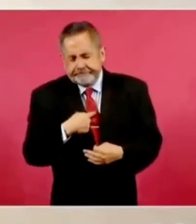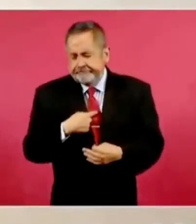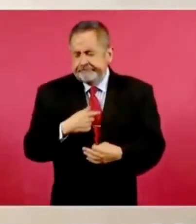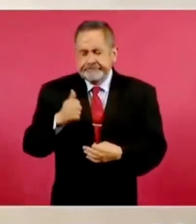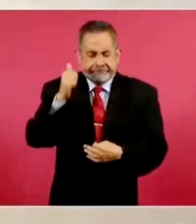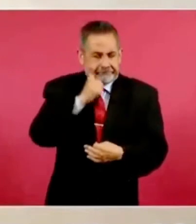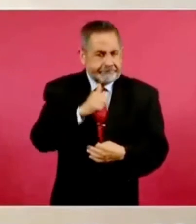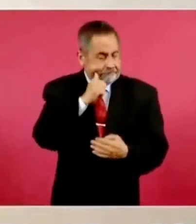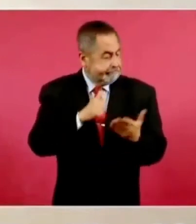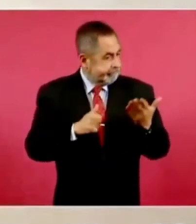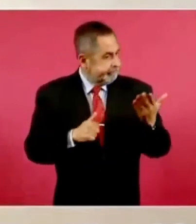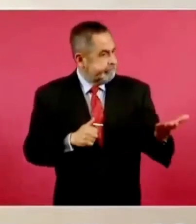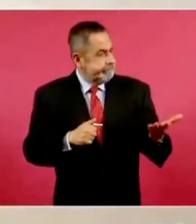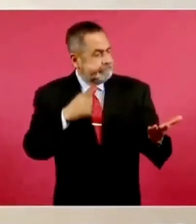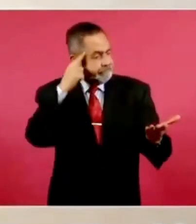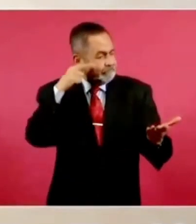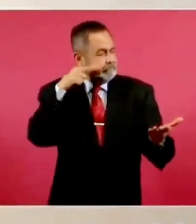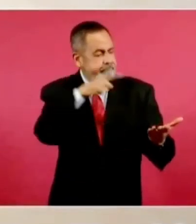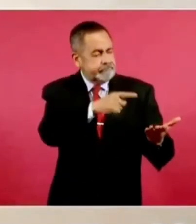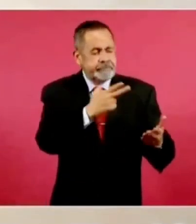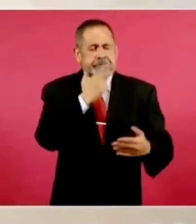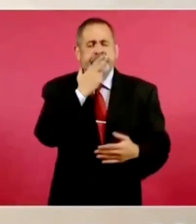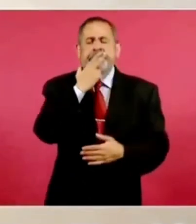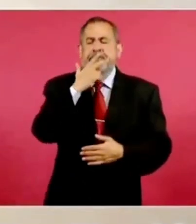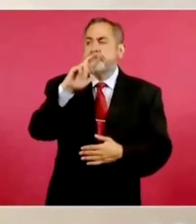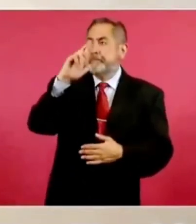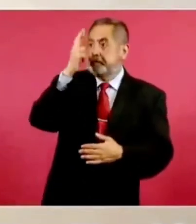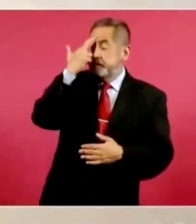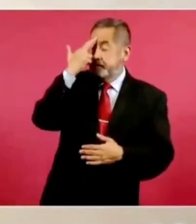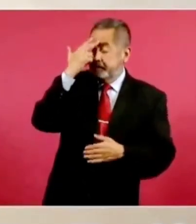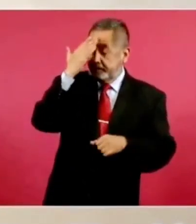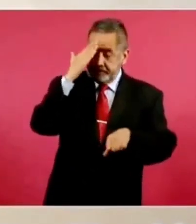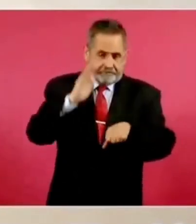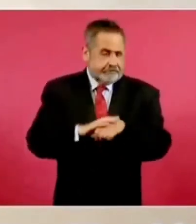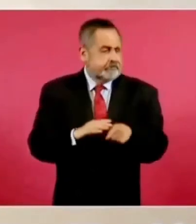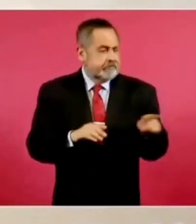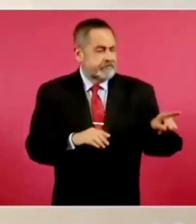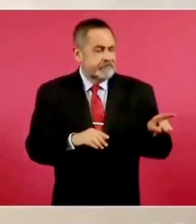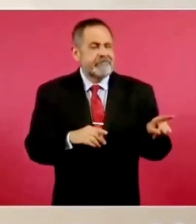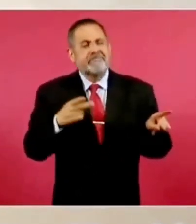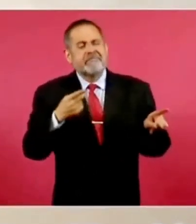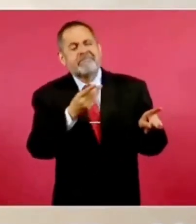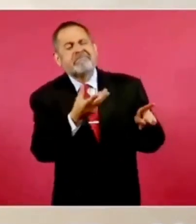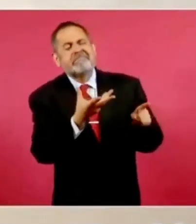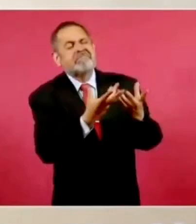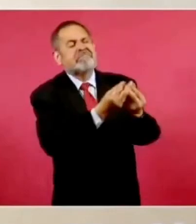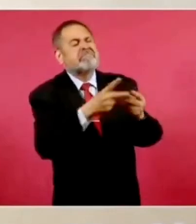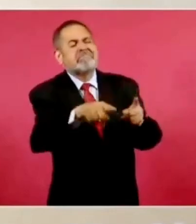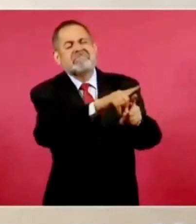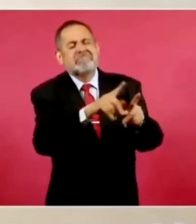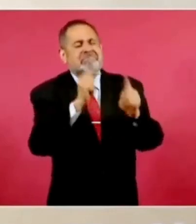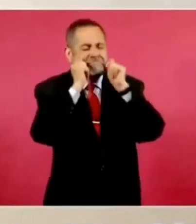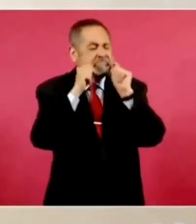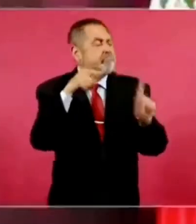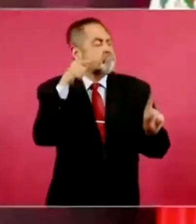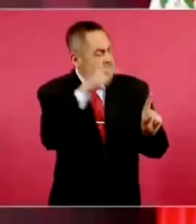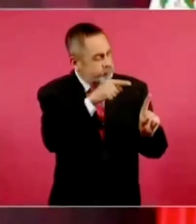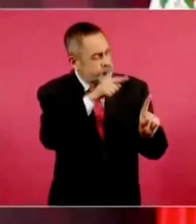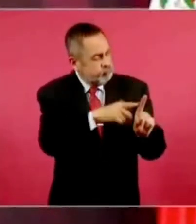siempre te harán apreciable aún con gente peregrina.